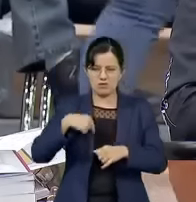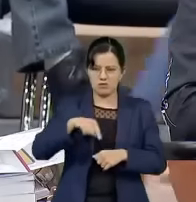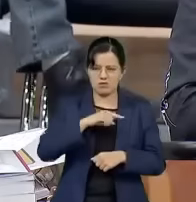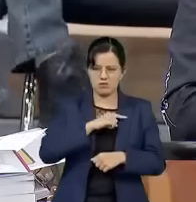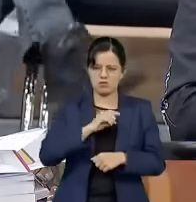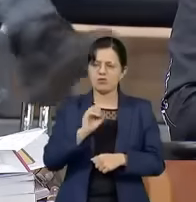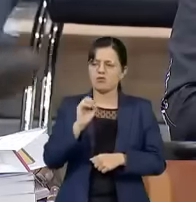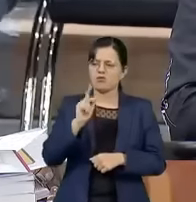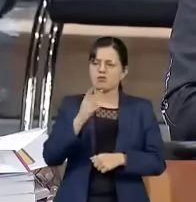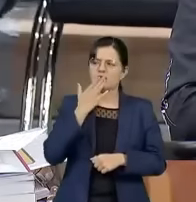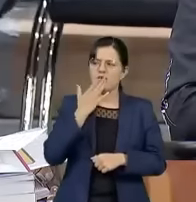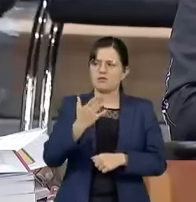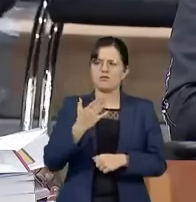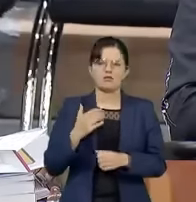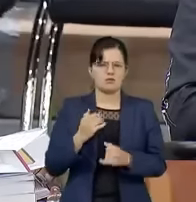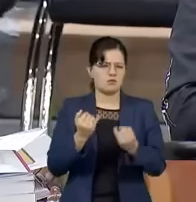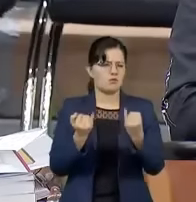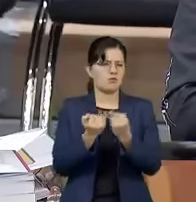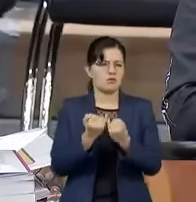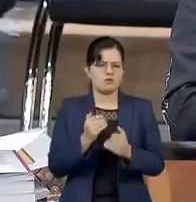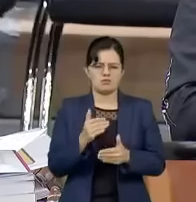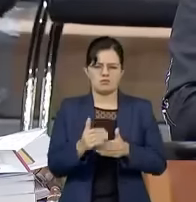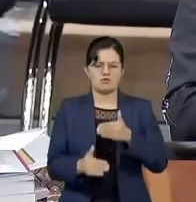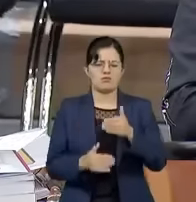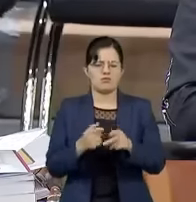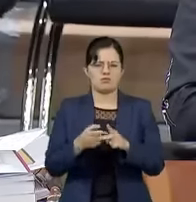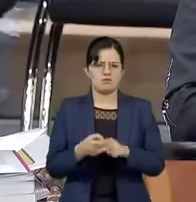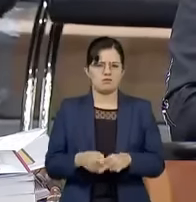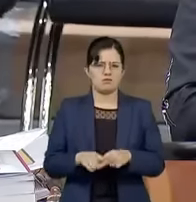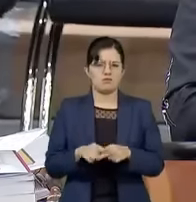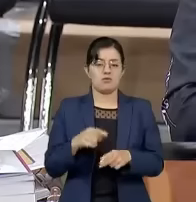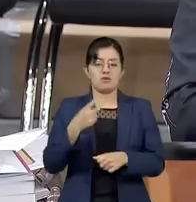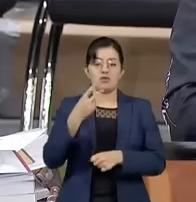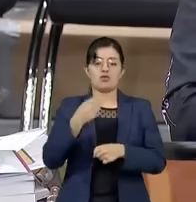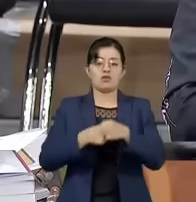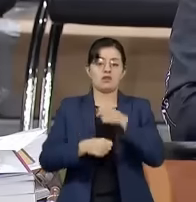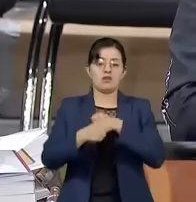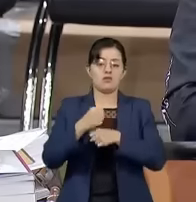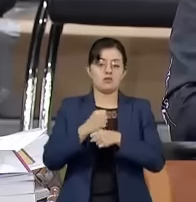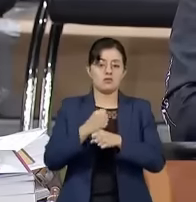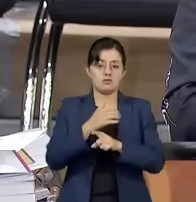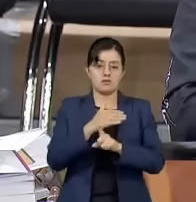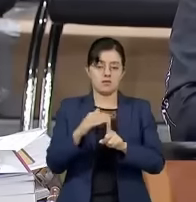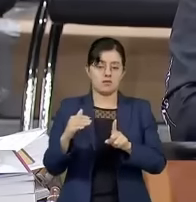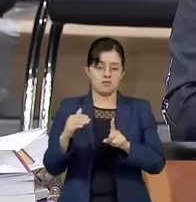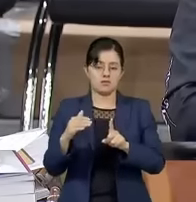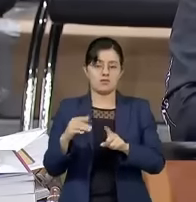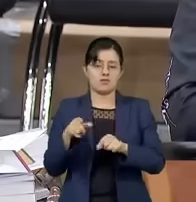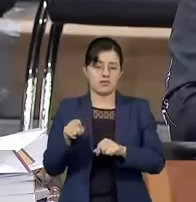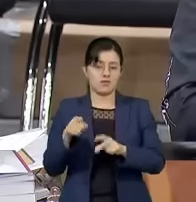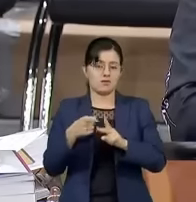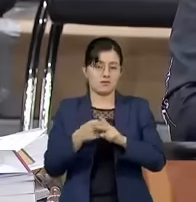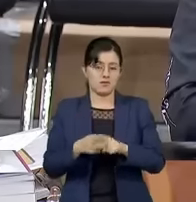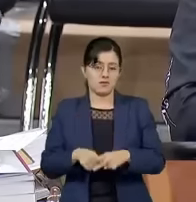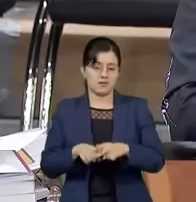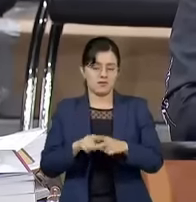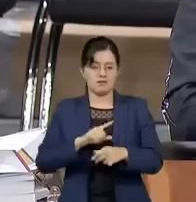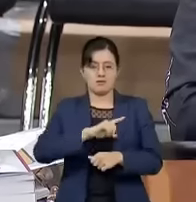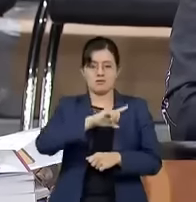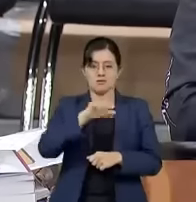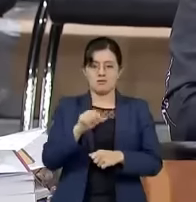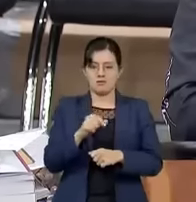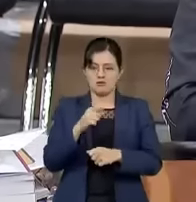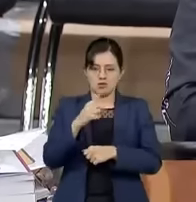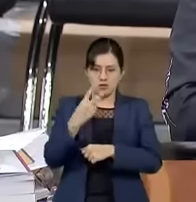proceso adelantado dos años y medio después pero ya era un